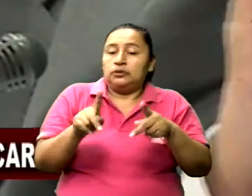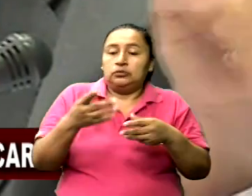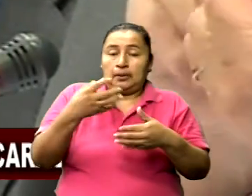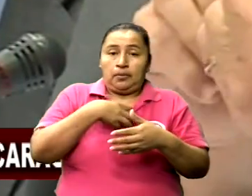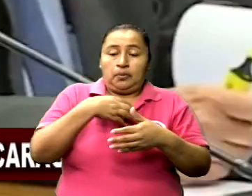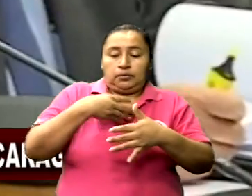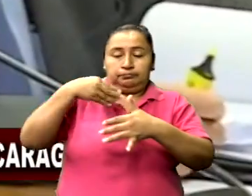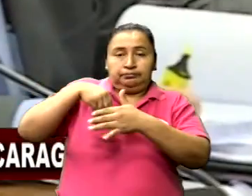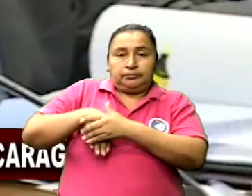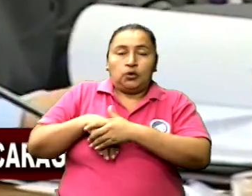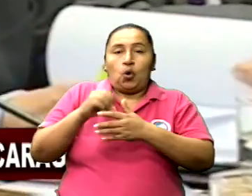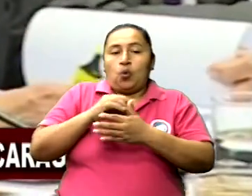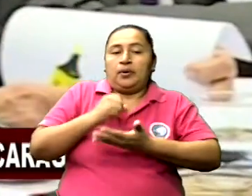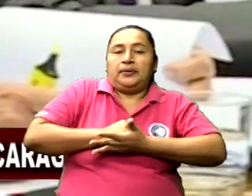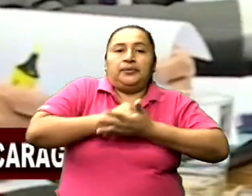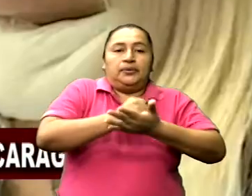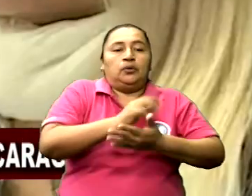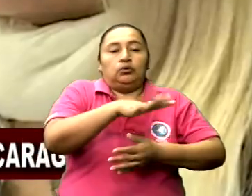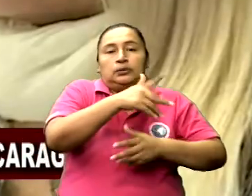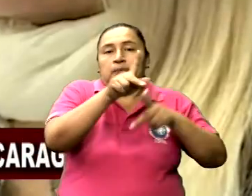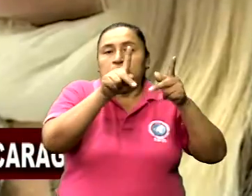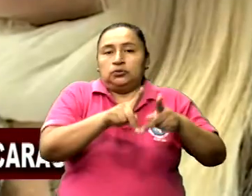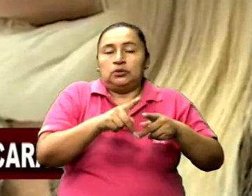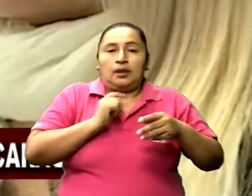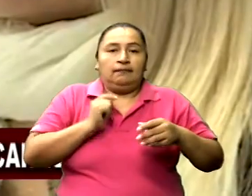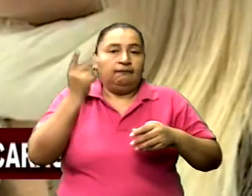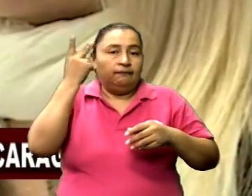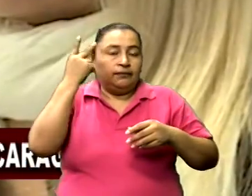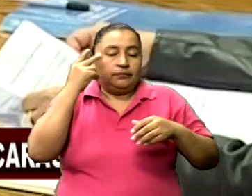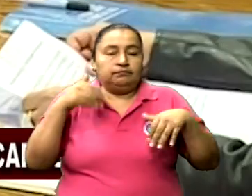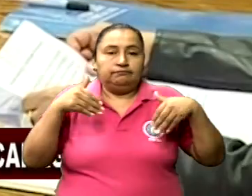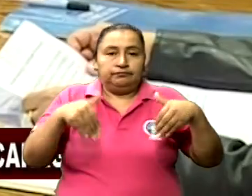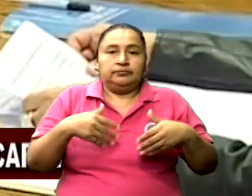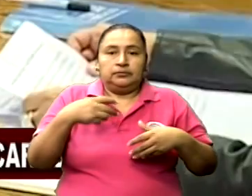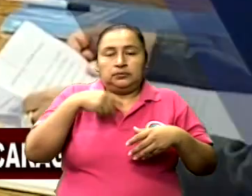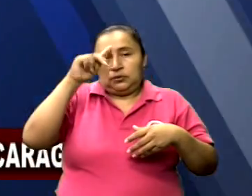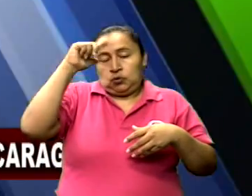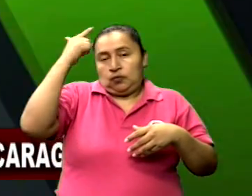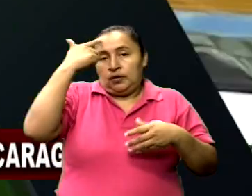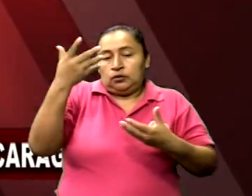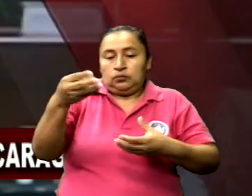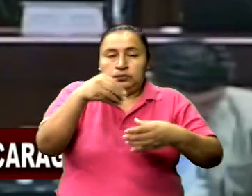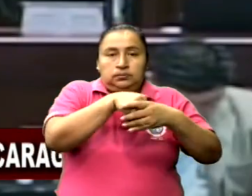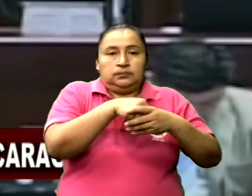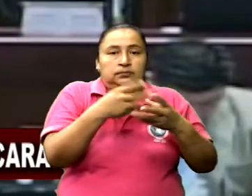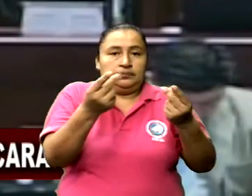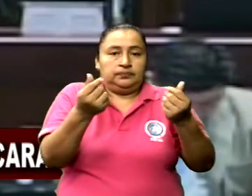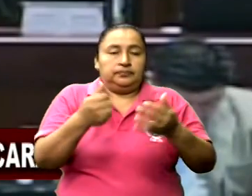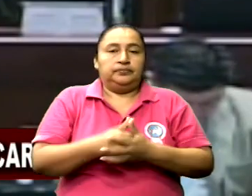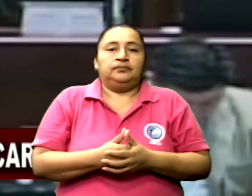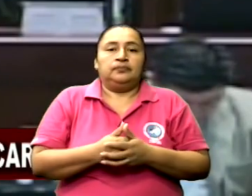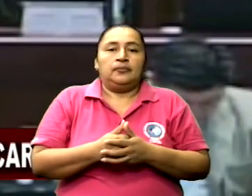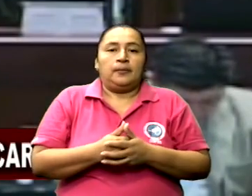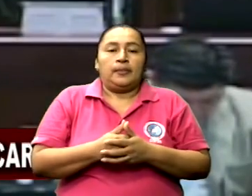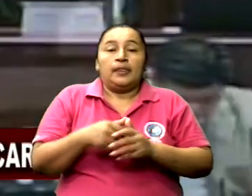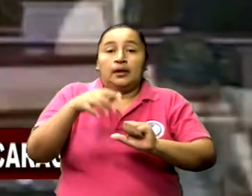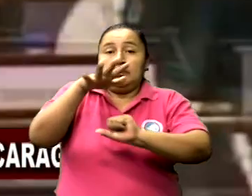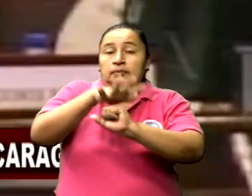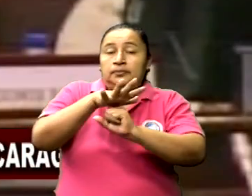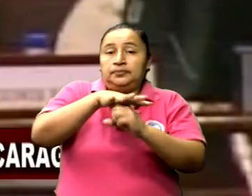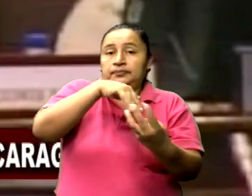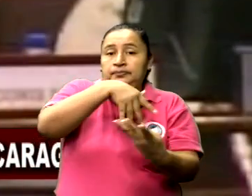beneficia o ayuda a una persona a lucrarse de fondos del Estado. La Comisión de